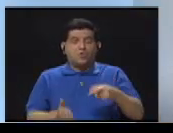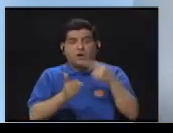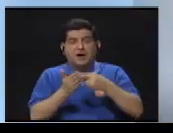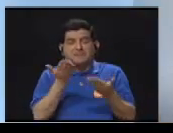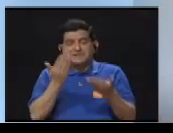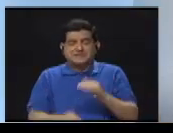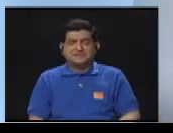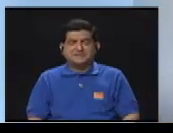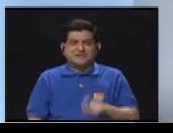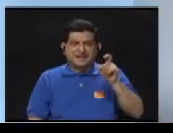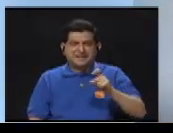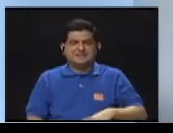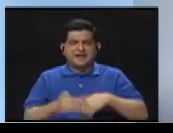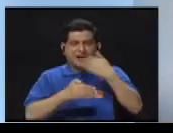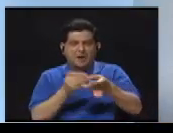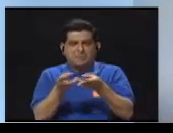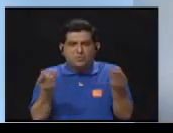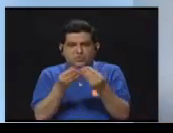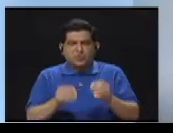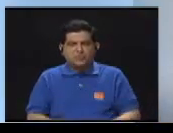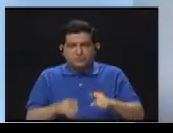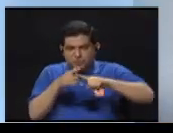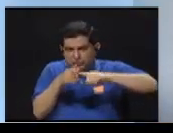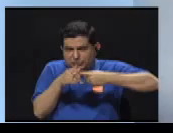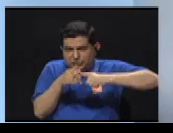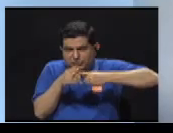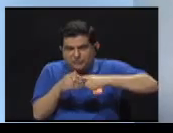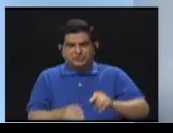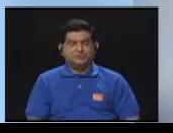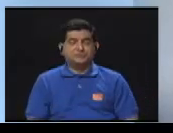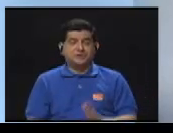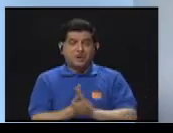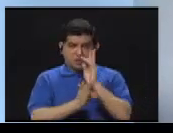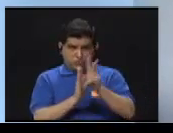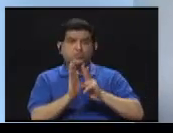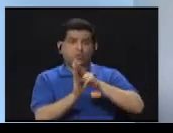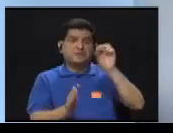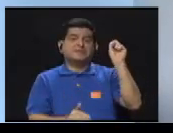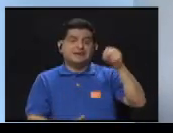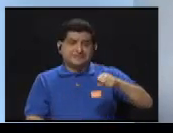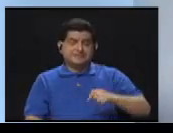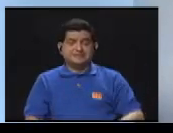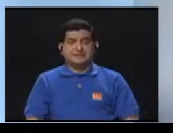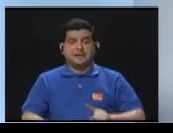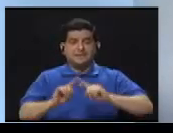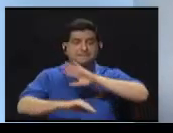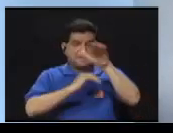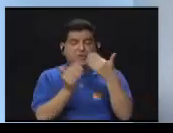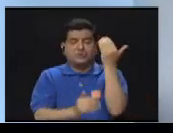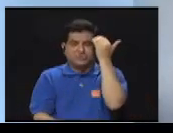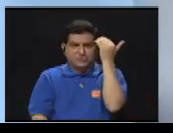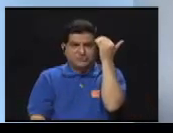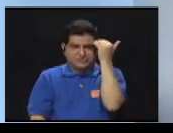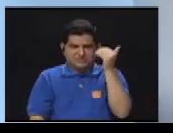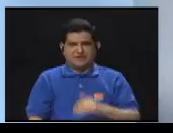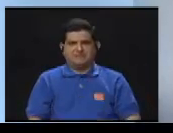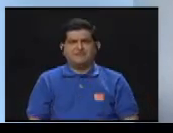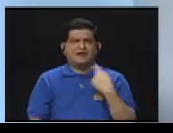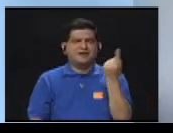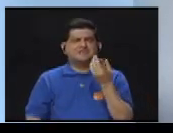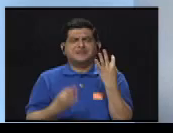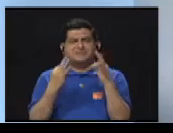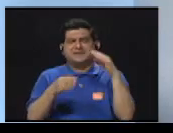hacerle algunos retoques en postproducción, ¿verdad? Porque si bien es documental, bueno, todos sabemos